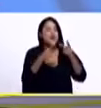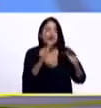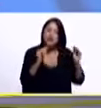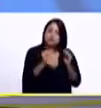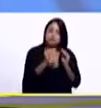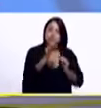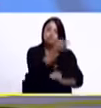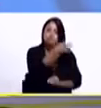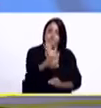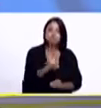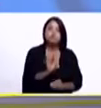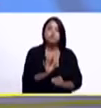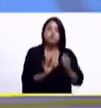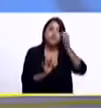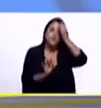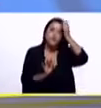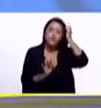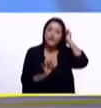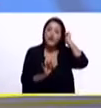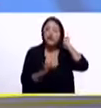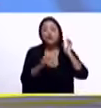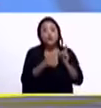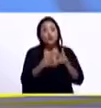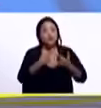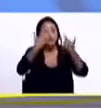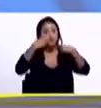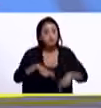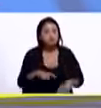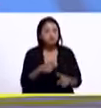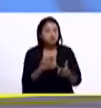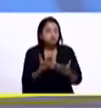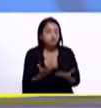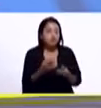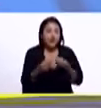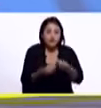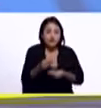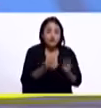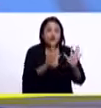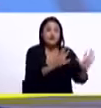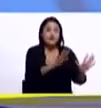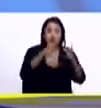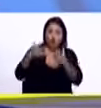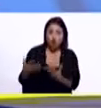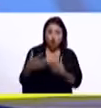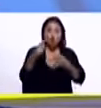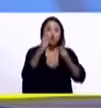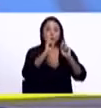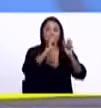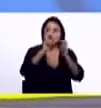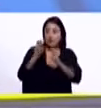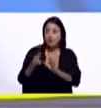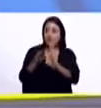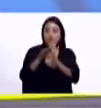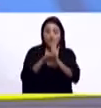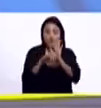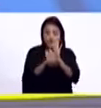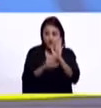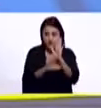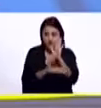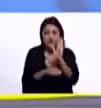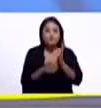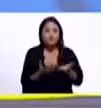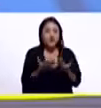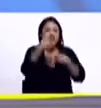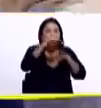correctas. Para eso lancé 18 motores, para poder ser más específico y singular en el tratamiento de